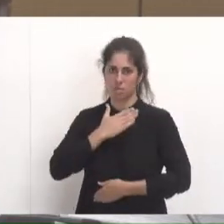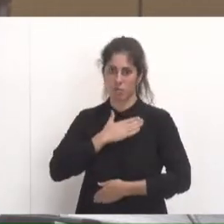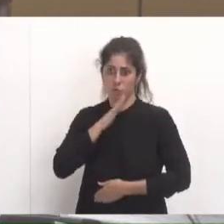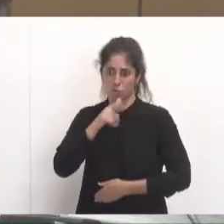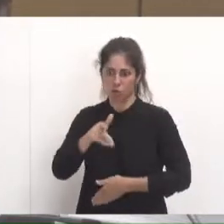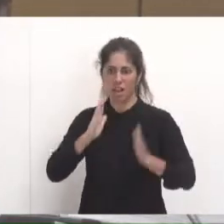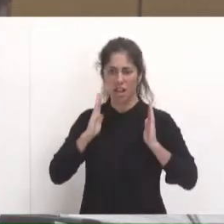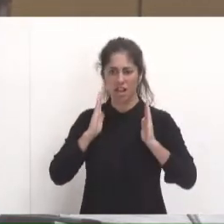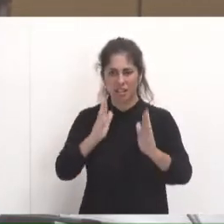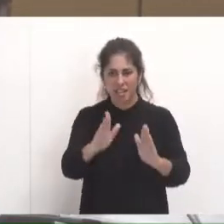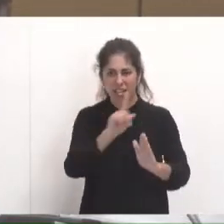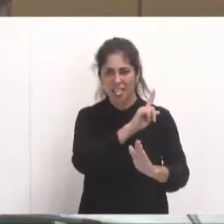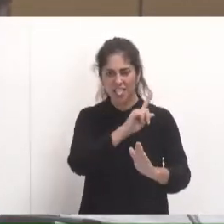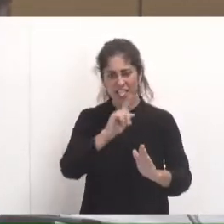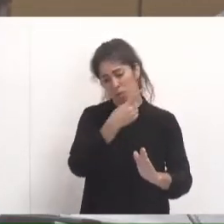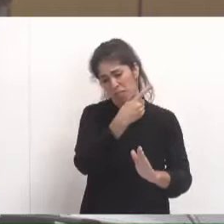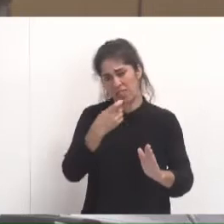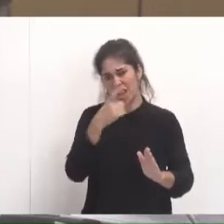de antigüedad,